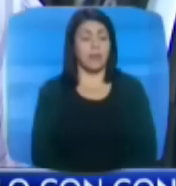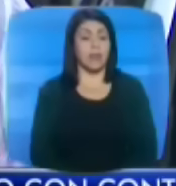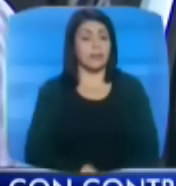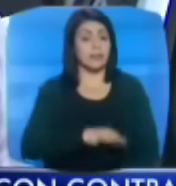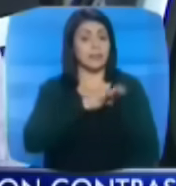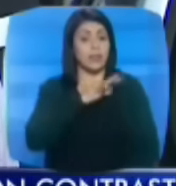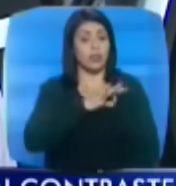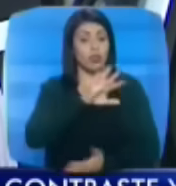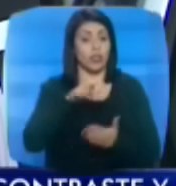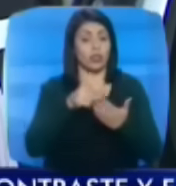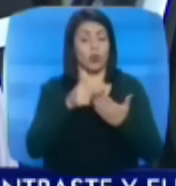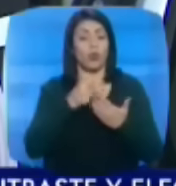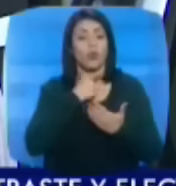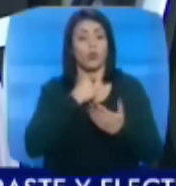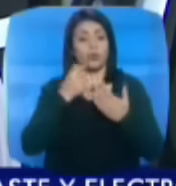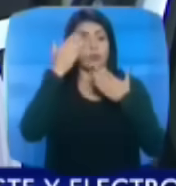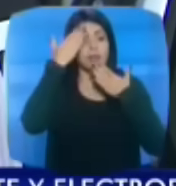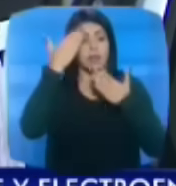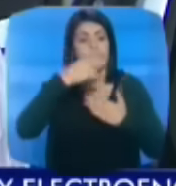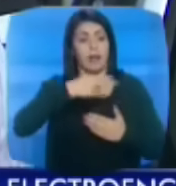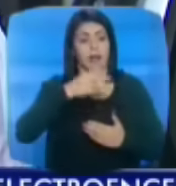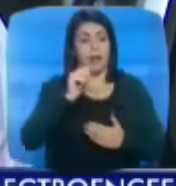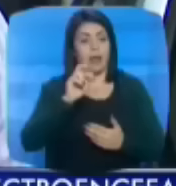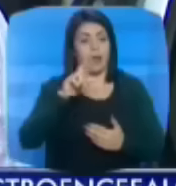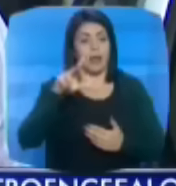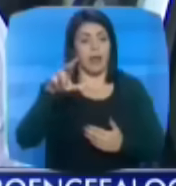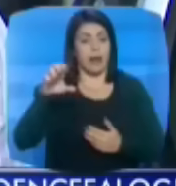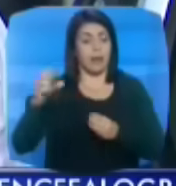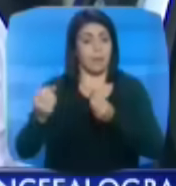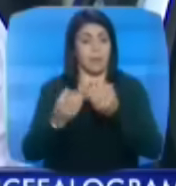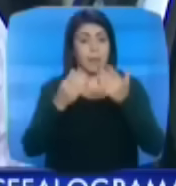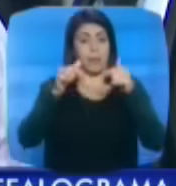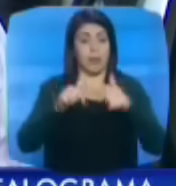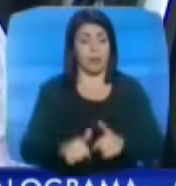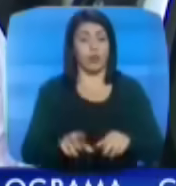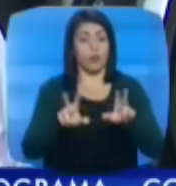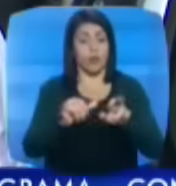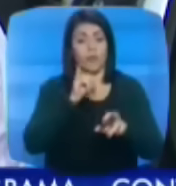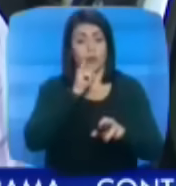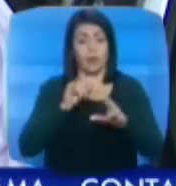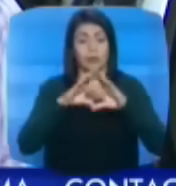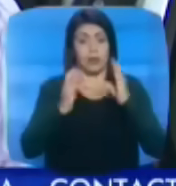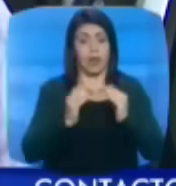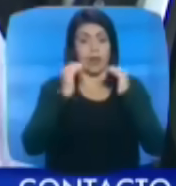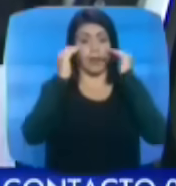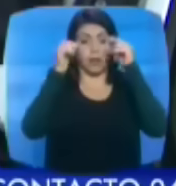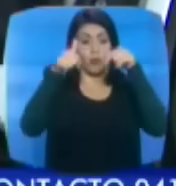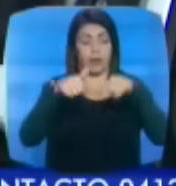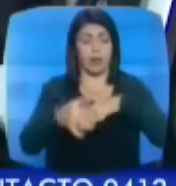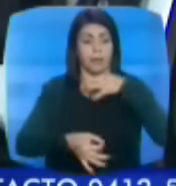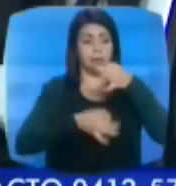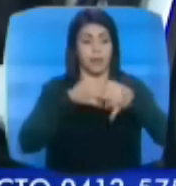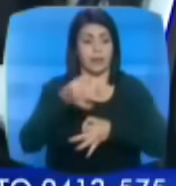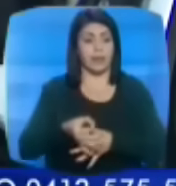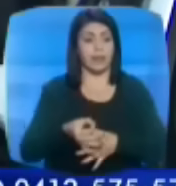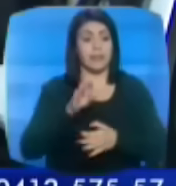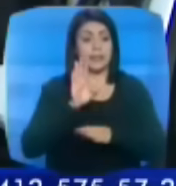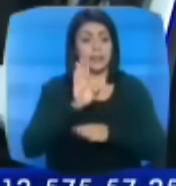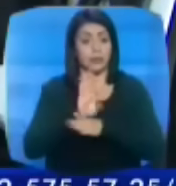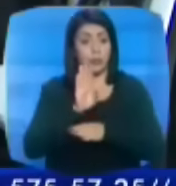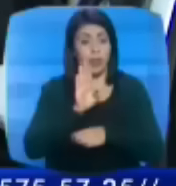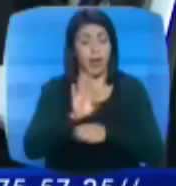Señores televidentes, un gusto saludarles. Yo soy Harley Monseguilemán y les doy la bienvenida a esta nueva entrega de Alta Esfera. Hoy vamos a hablar de seguridad